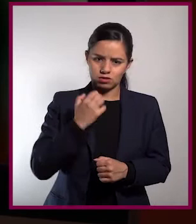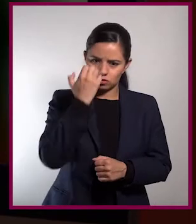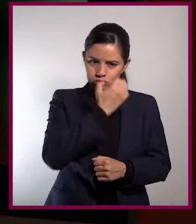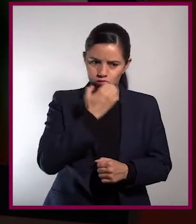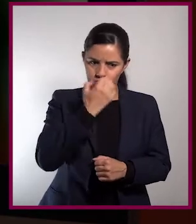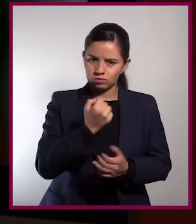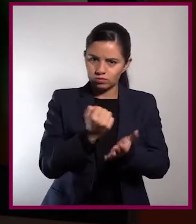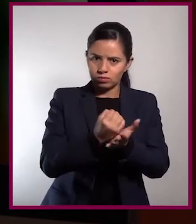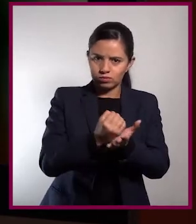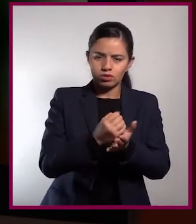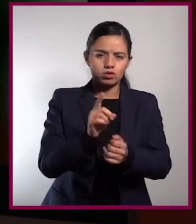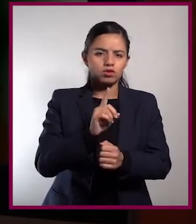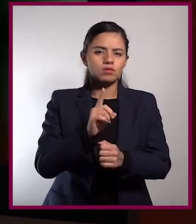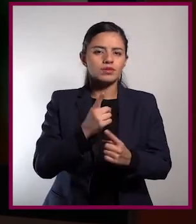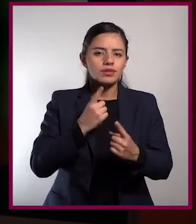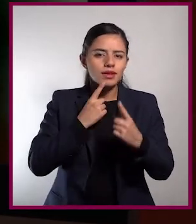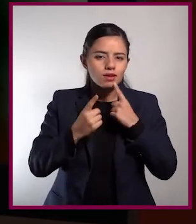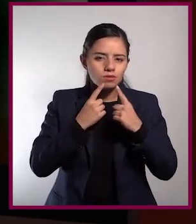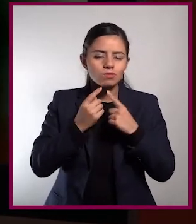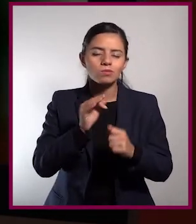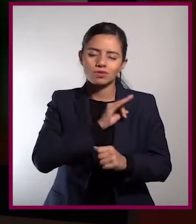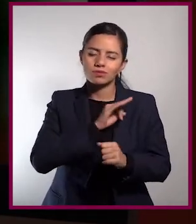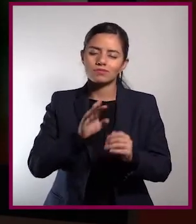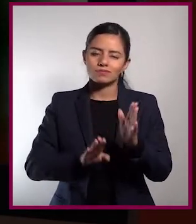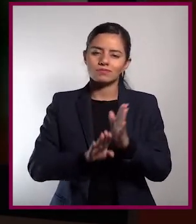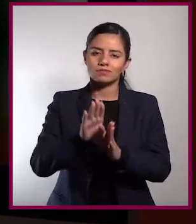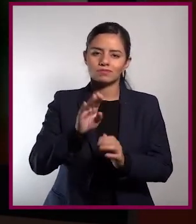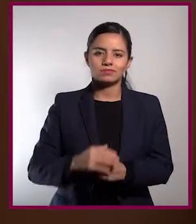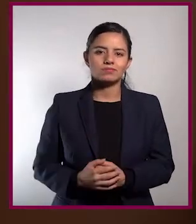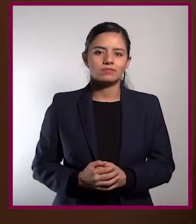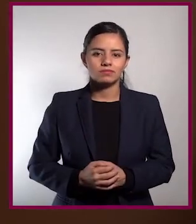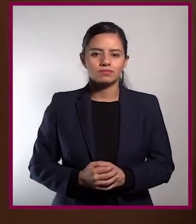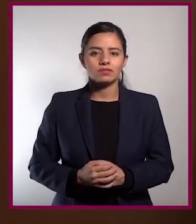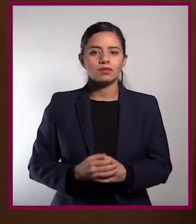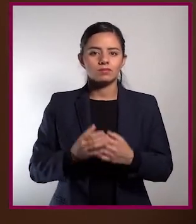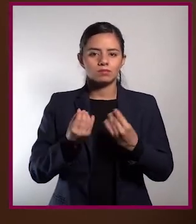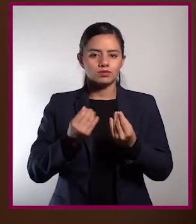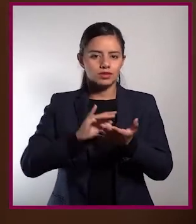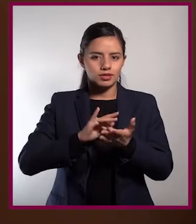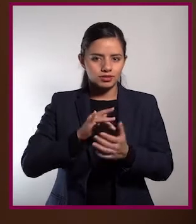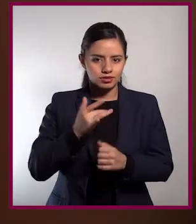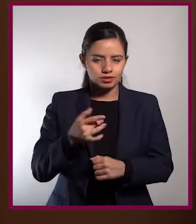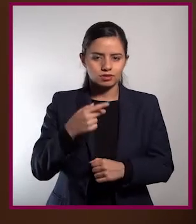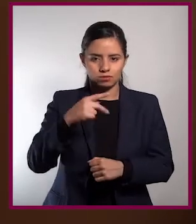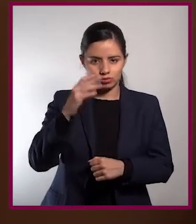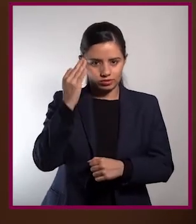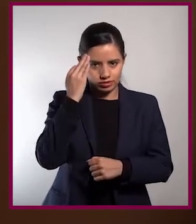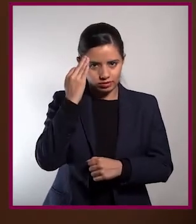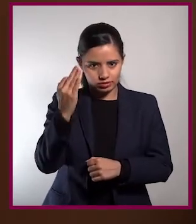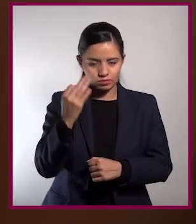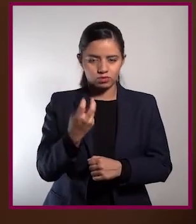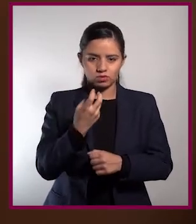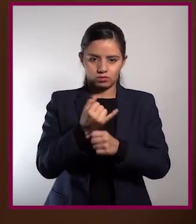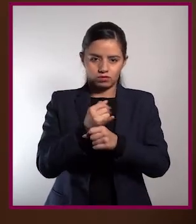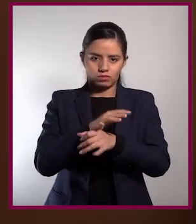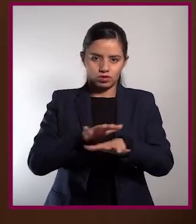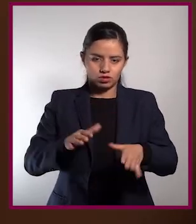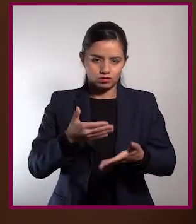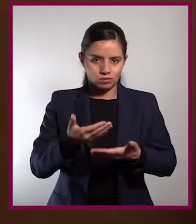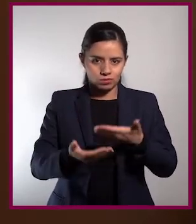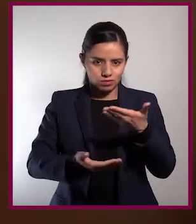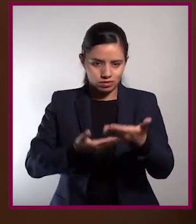estudios. Solo a través del diálogo se obtienen buenos resultados. Doctor, muchísimas gracias por su tiempo, gracias por